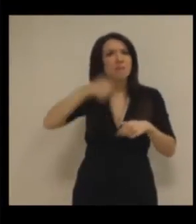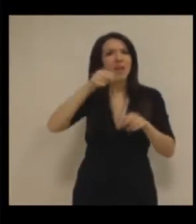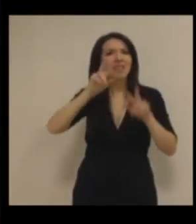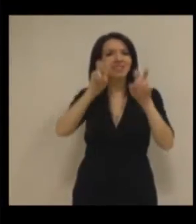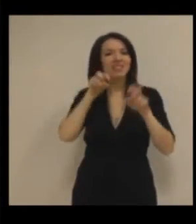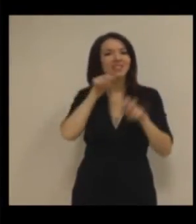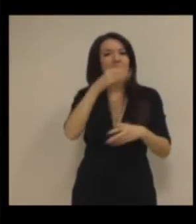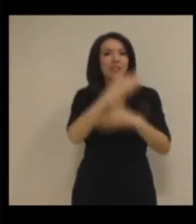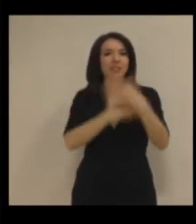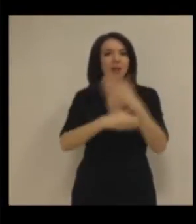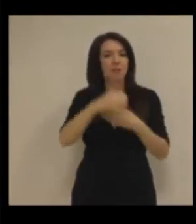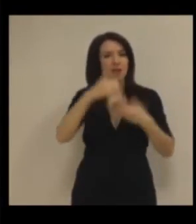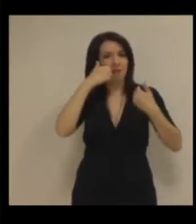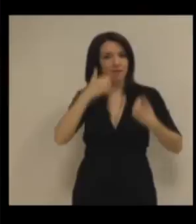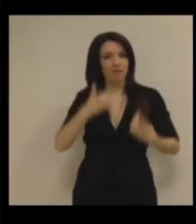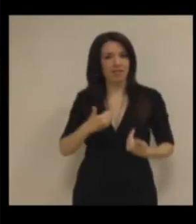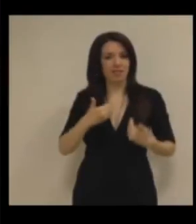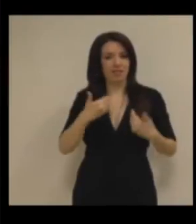de la discapacidad física.